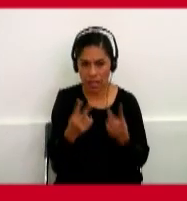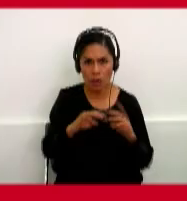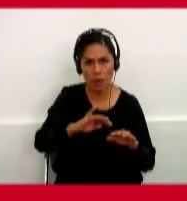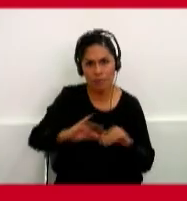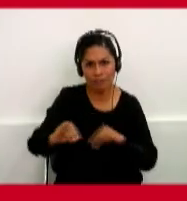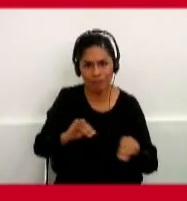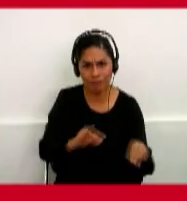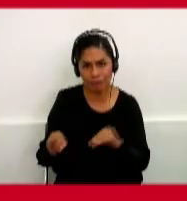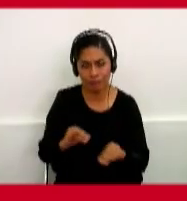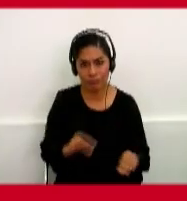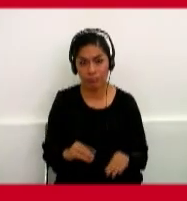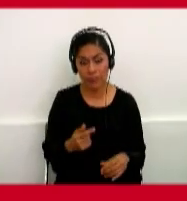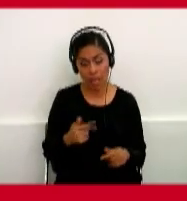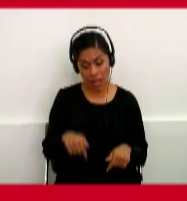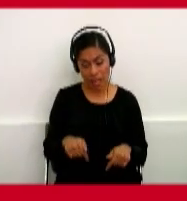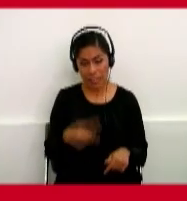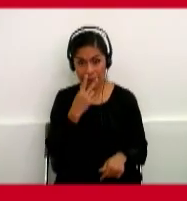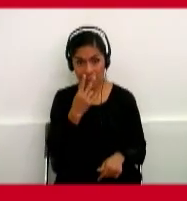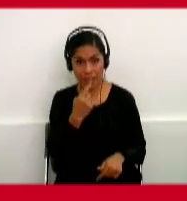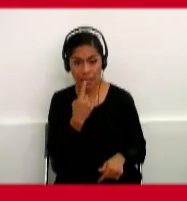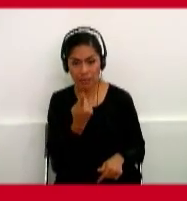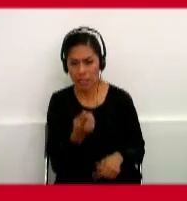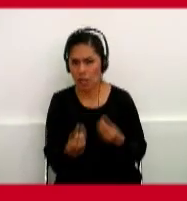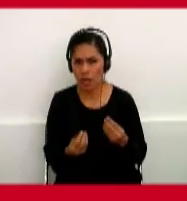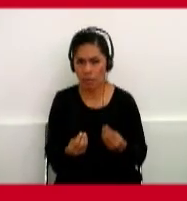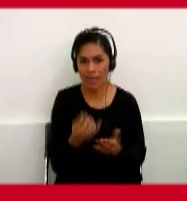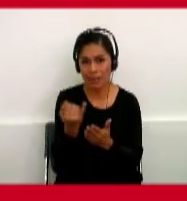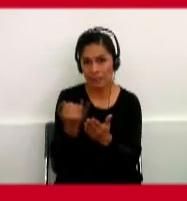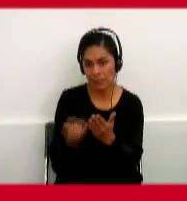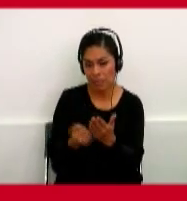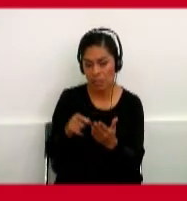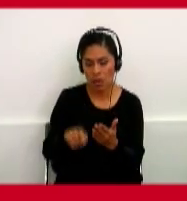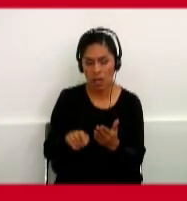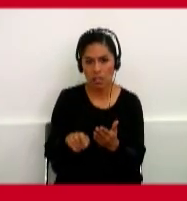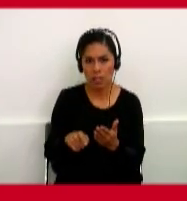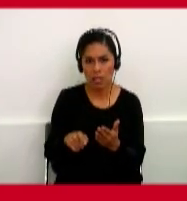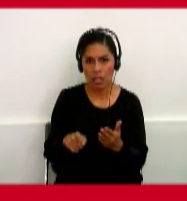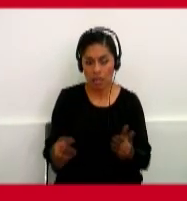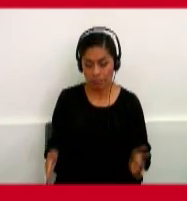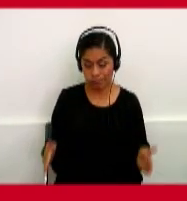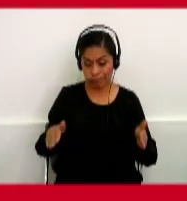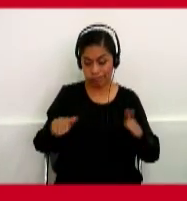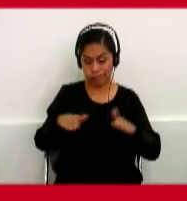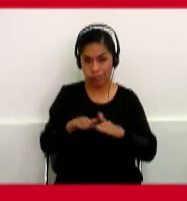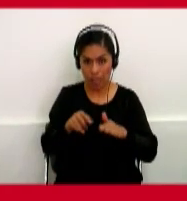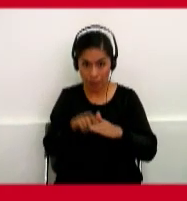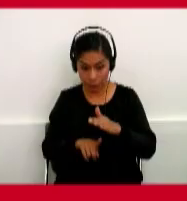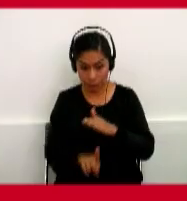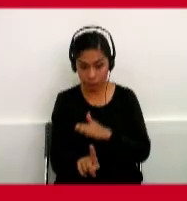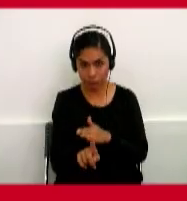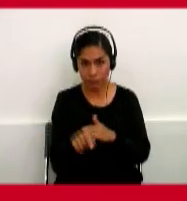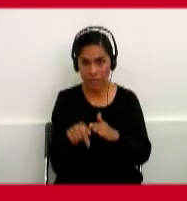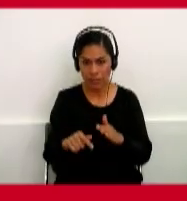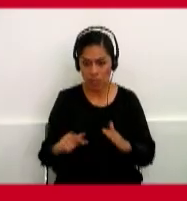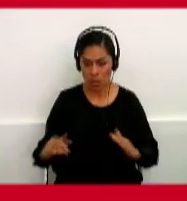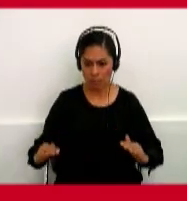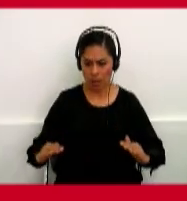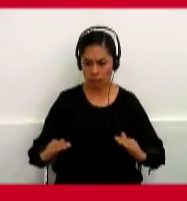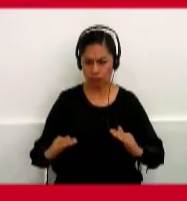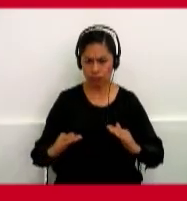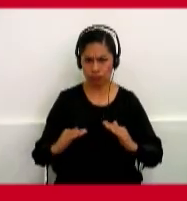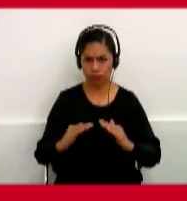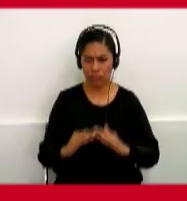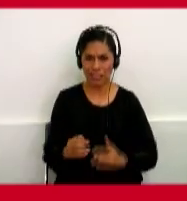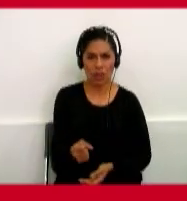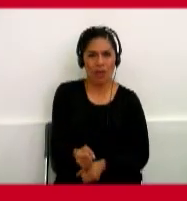importante mencionar que a nivel de diseño, las dos galerías que se encuentran en la parte superior que forman esa cuña, eso es un